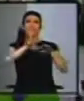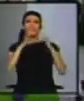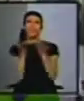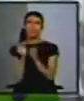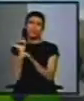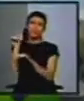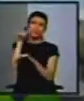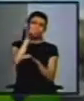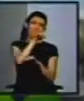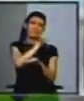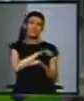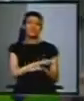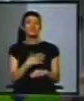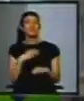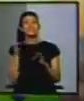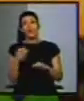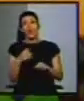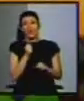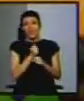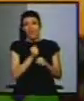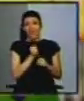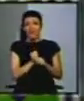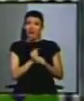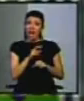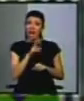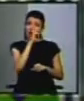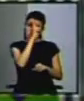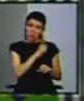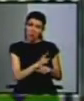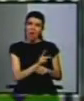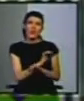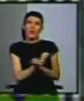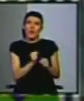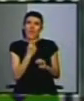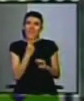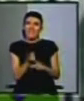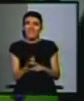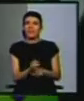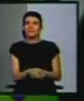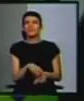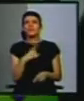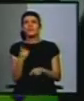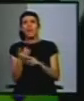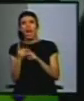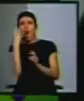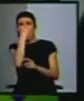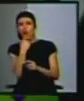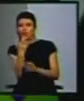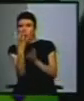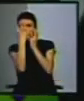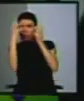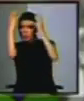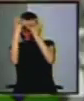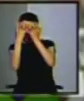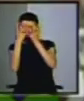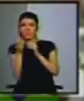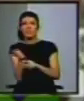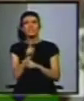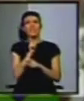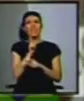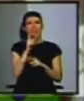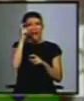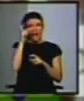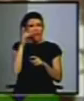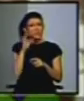trabajan honradamente nunca podrán ver en sus vidas. El rostro oculto por cascos de moto. Eran del este, por el acento, que amenazaron a